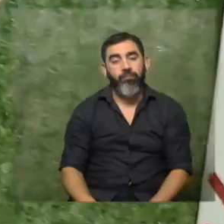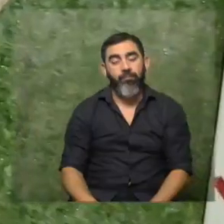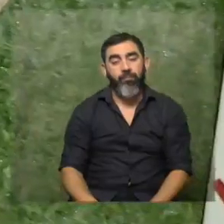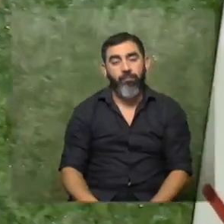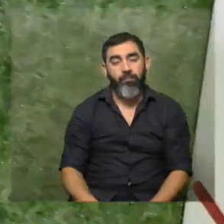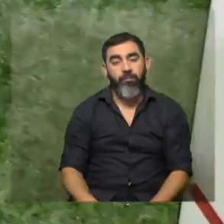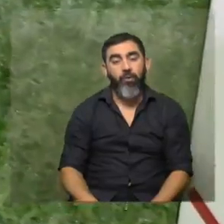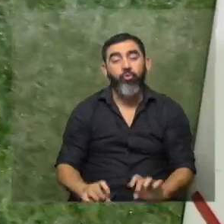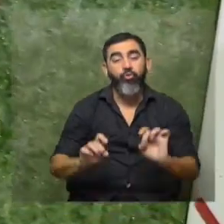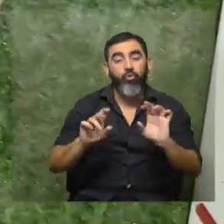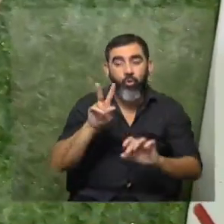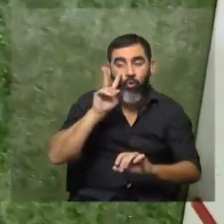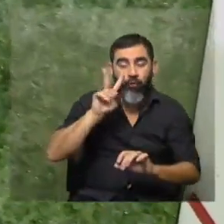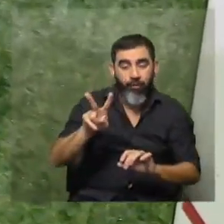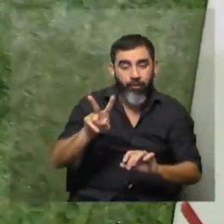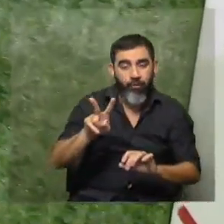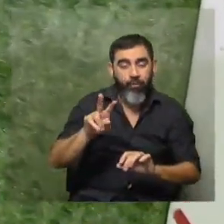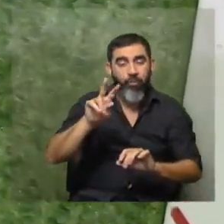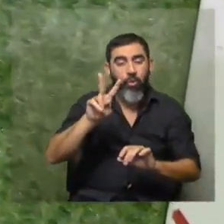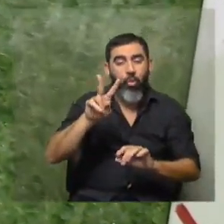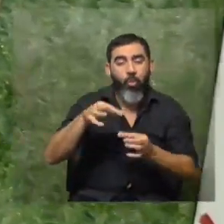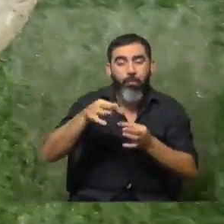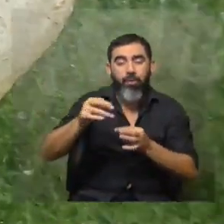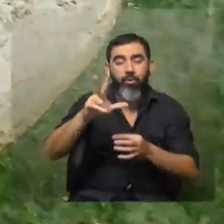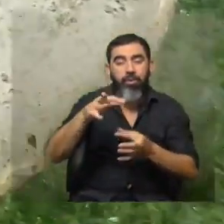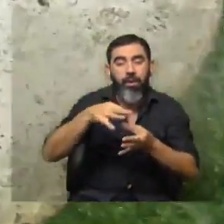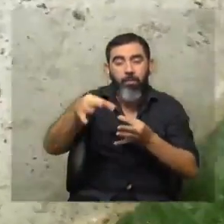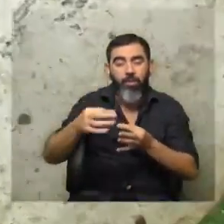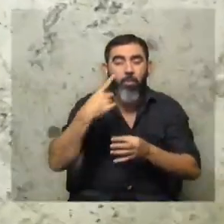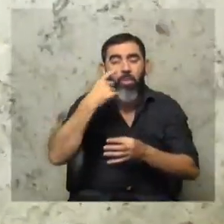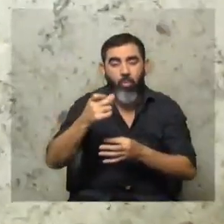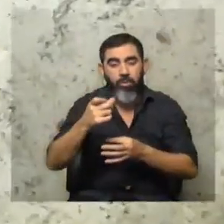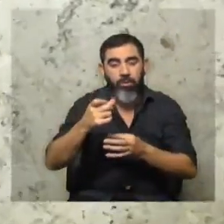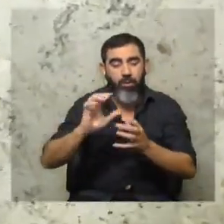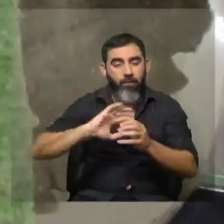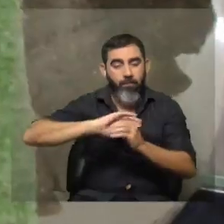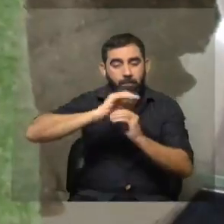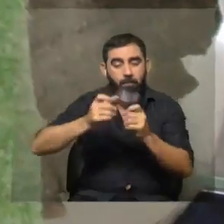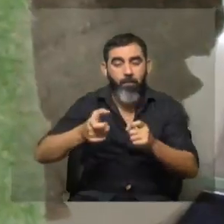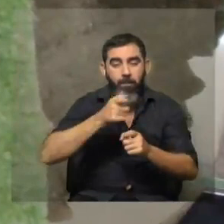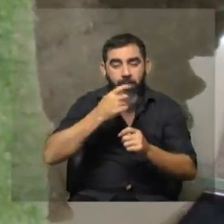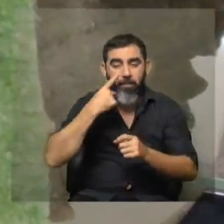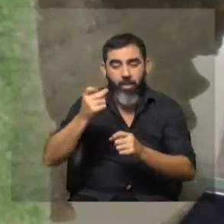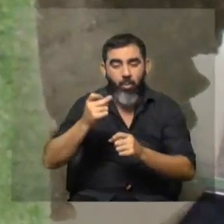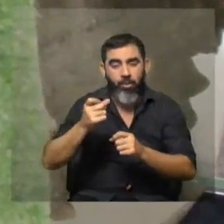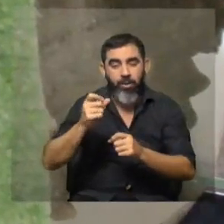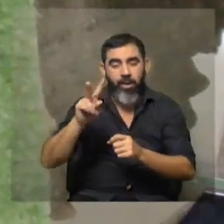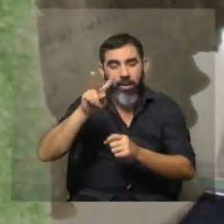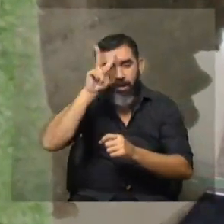Gregorio. Solo con verla nomás, a 2 o 3 metros ya me doy cuenta que es una piedra que es fosilizada. La distingo de una piedra